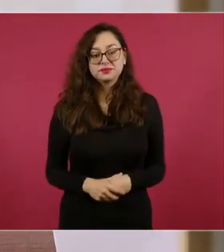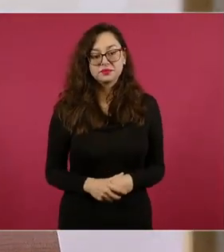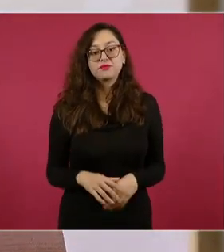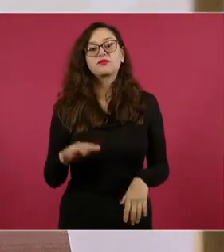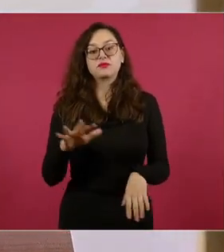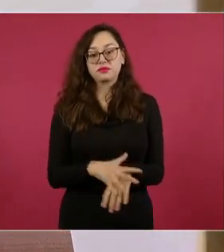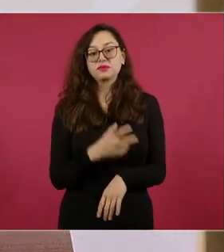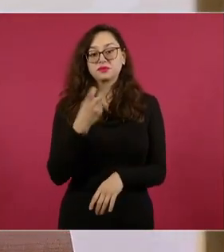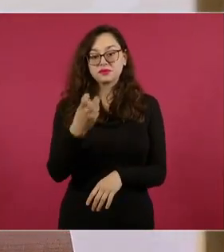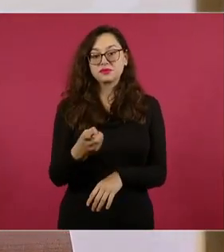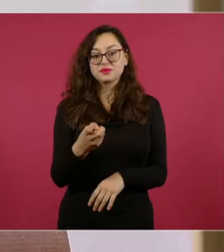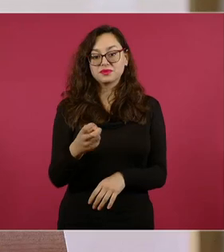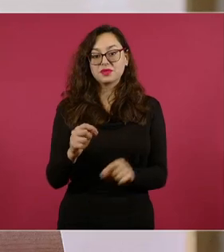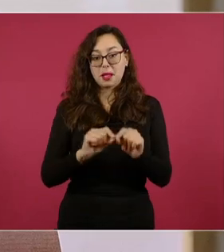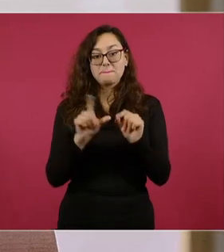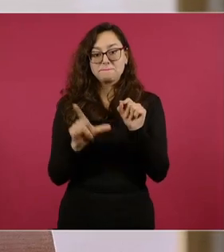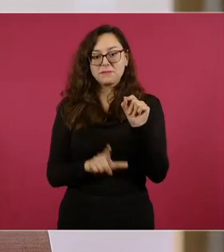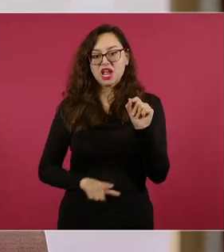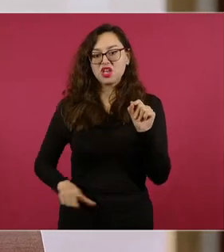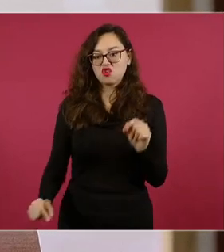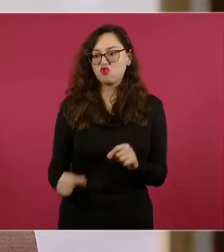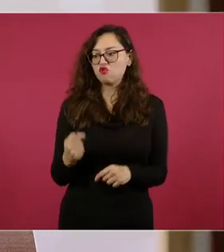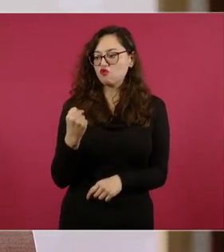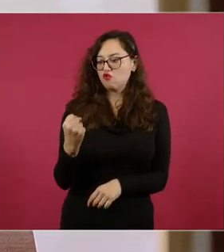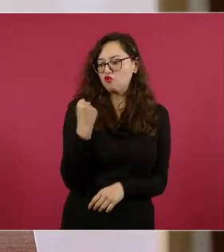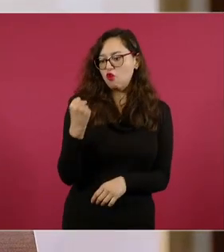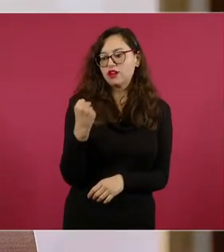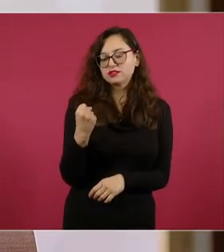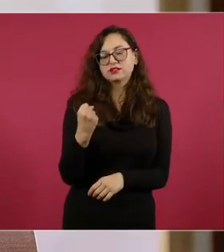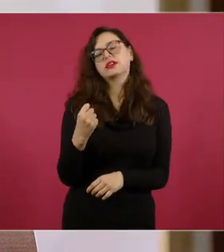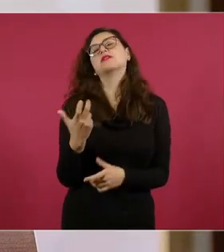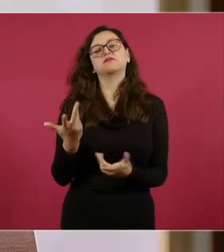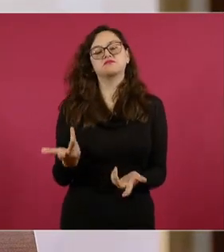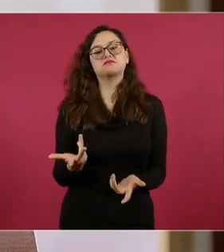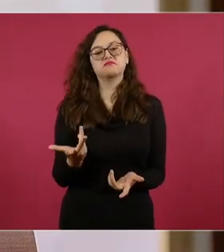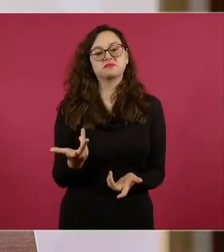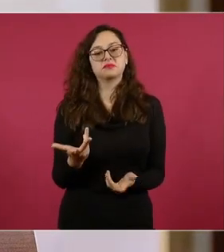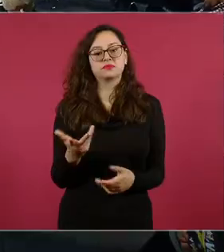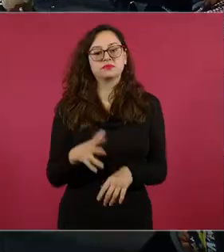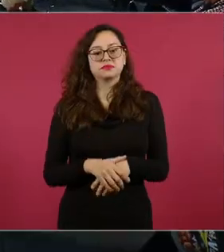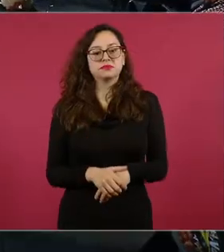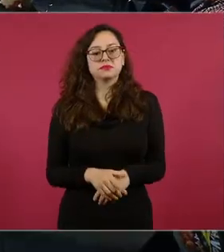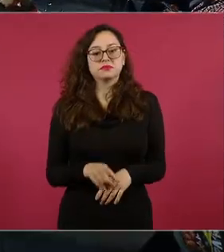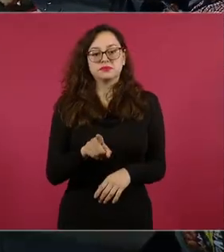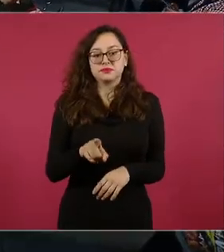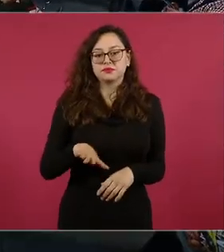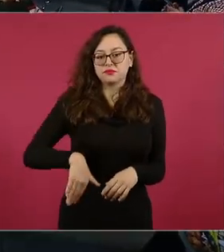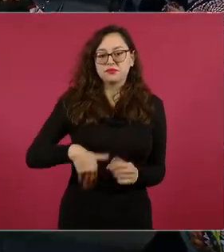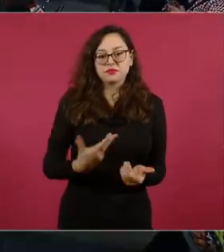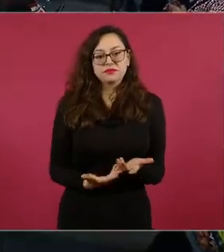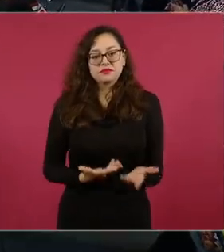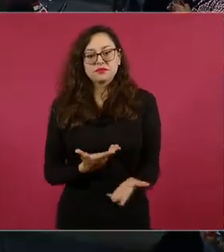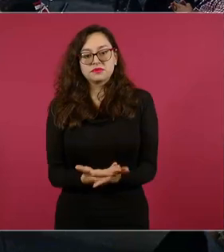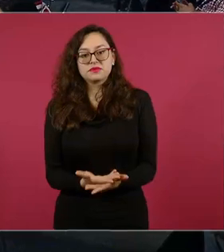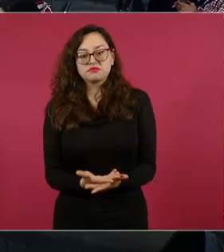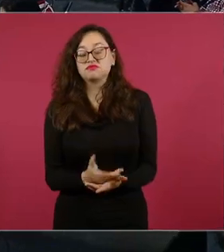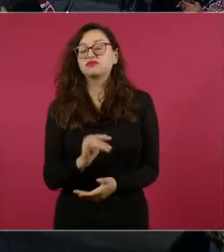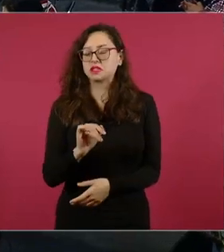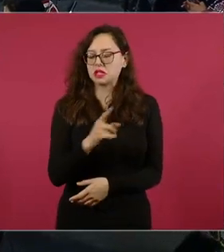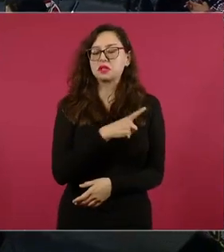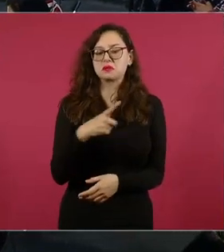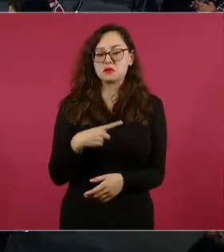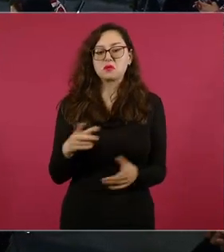es una potencia mundial. Entonces, eso que planteas hacerlo,